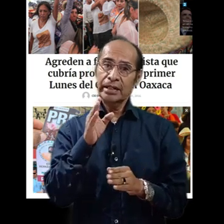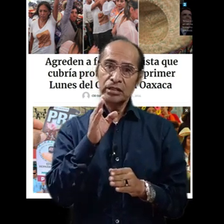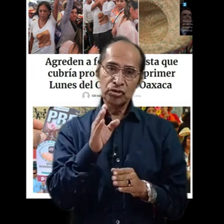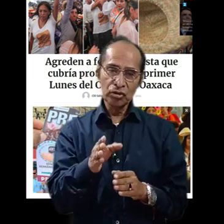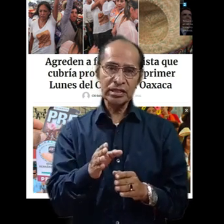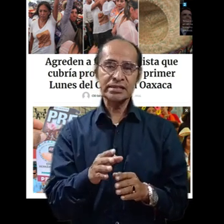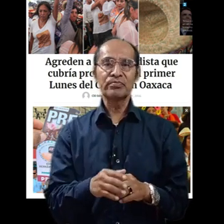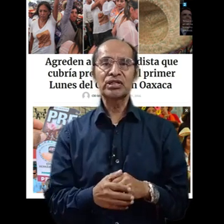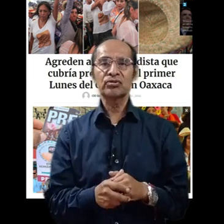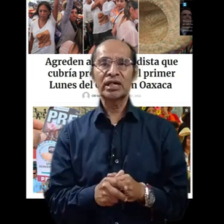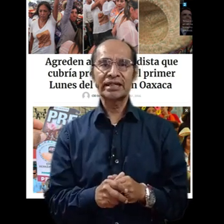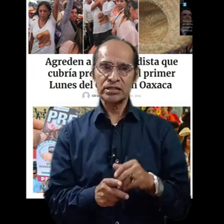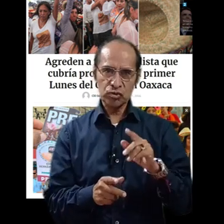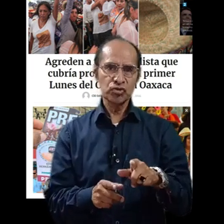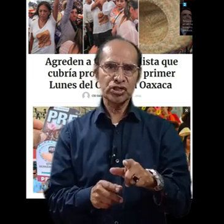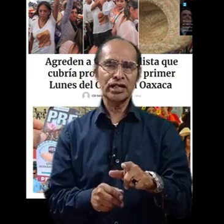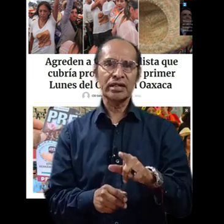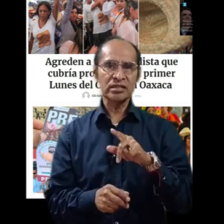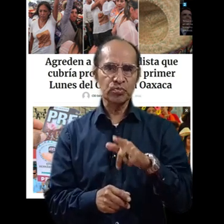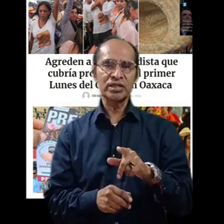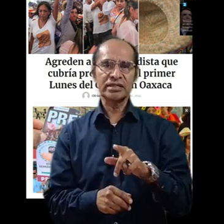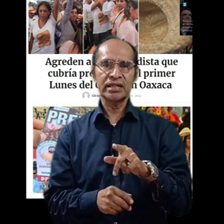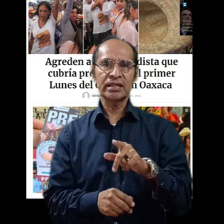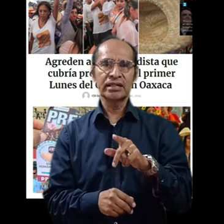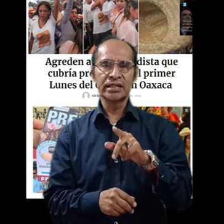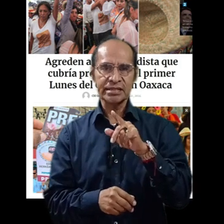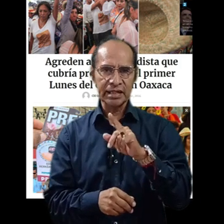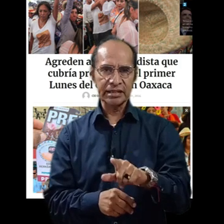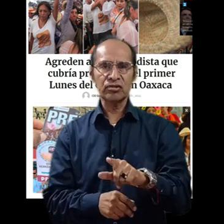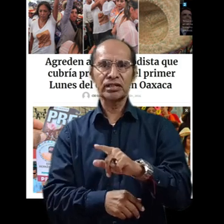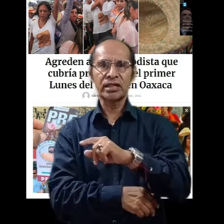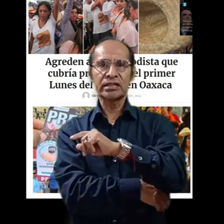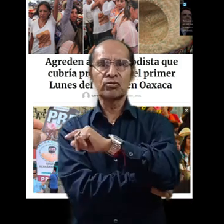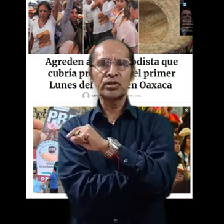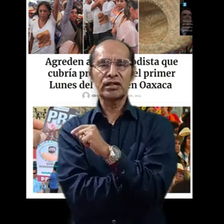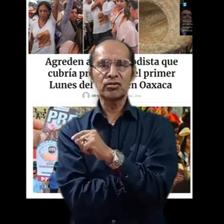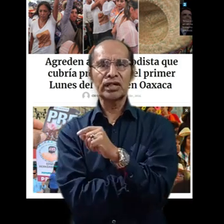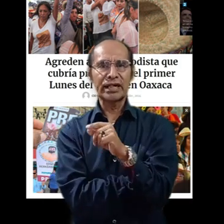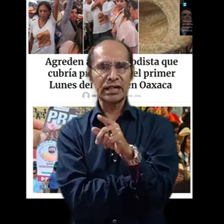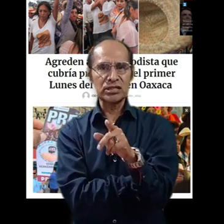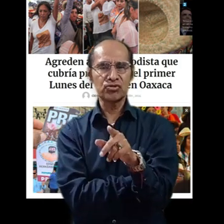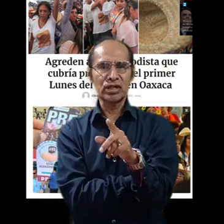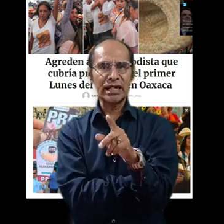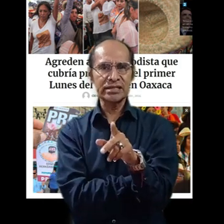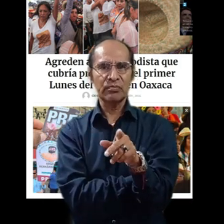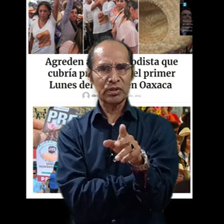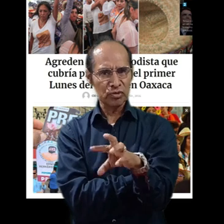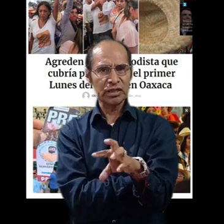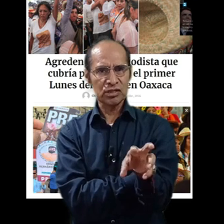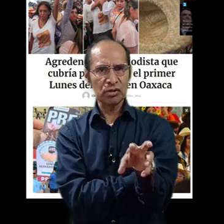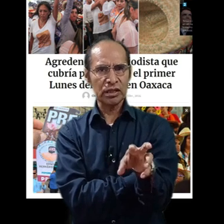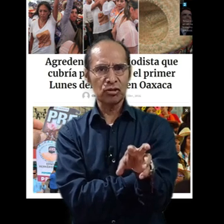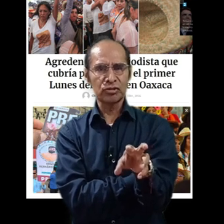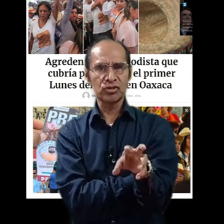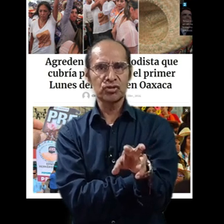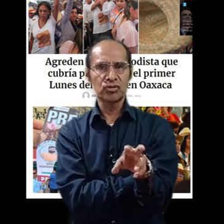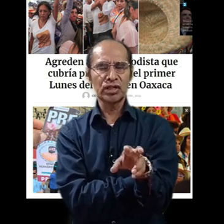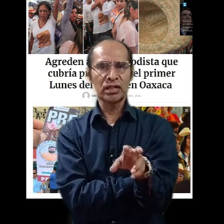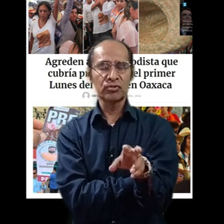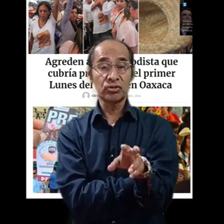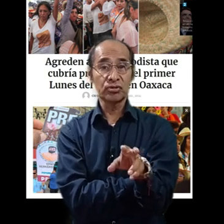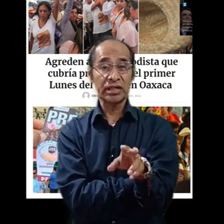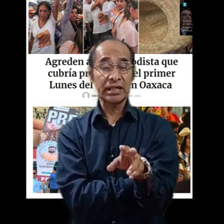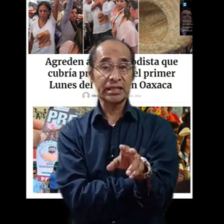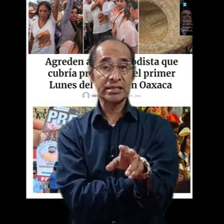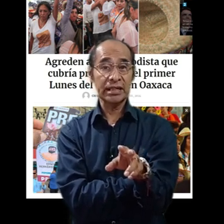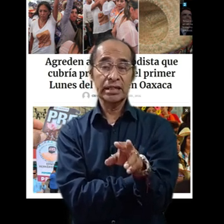está yo les invito a que escuchen la respuesta del secretario general de gobierno en relación a esta pregunta de esto que aconteció